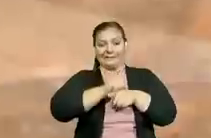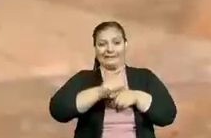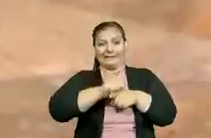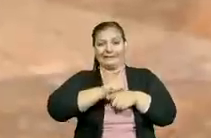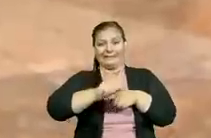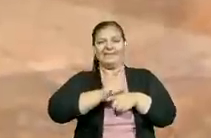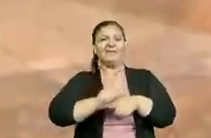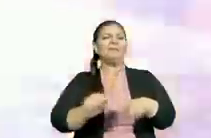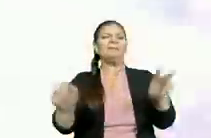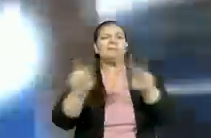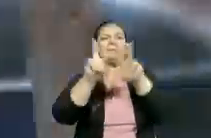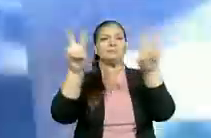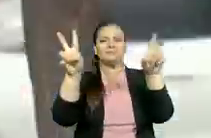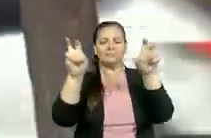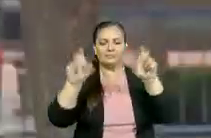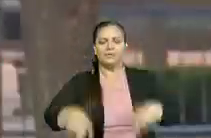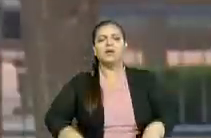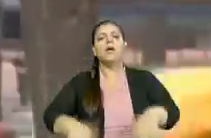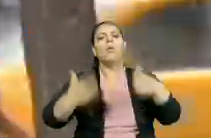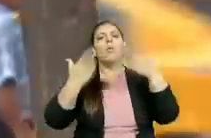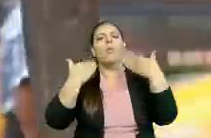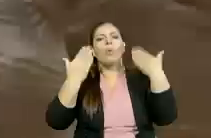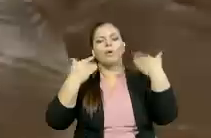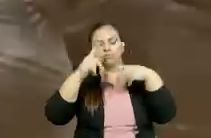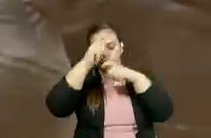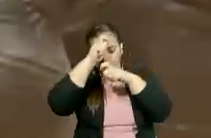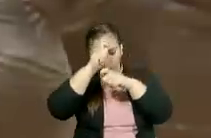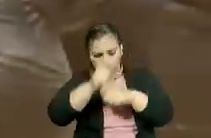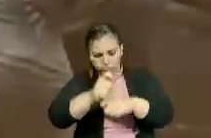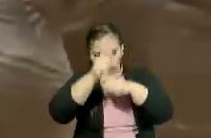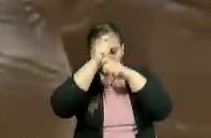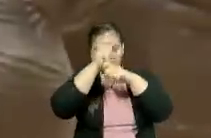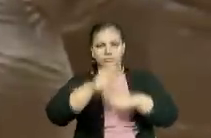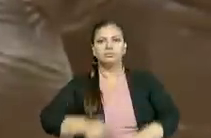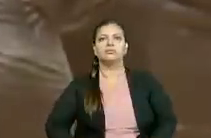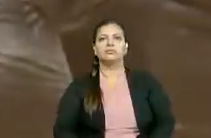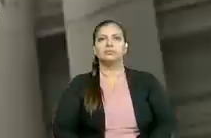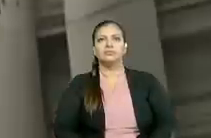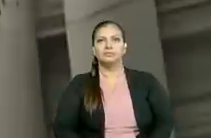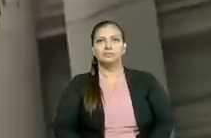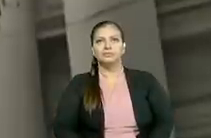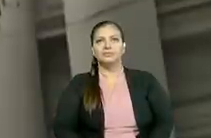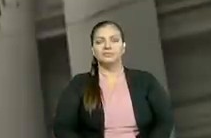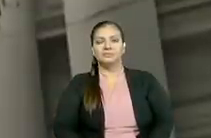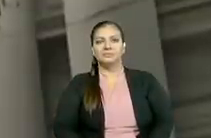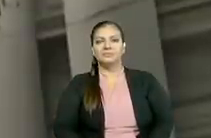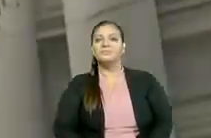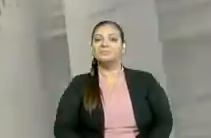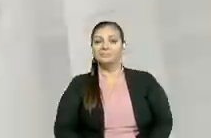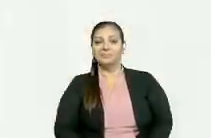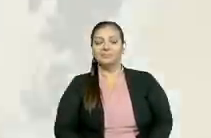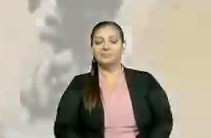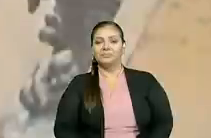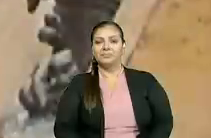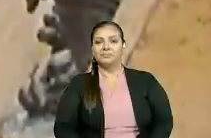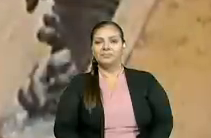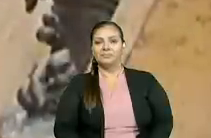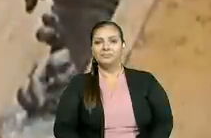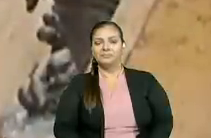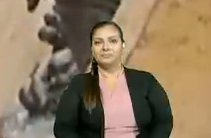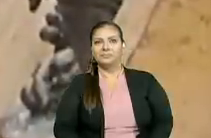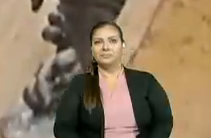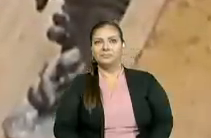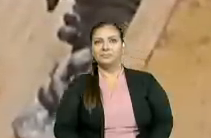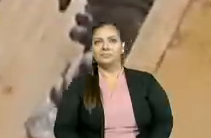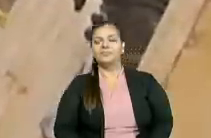Debían descuadrarse del paso literal en el vientre de una fragua que fue llama primera de un despertar en la Guayaquil